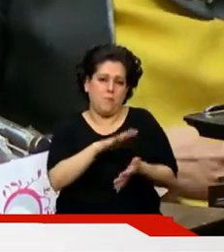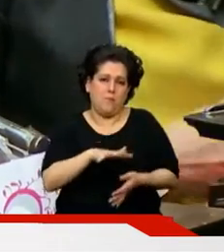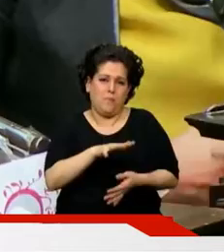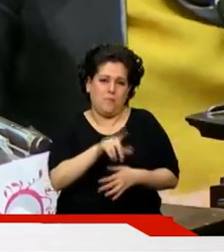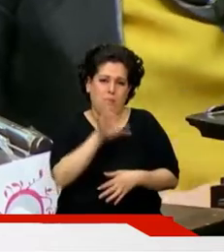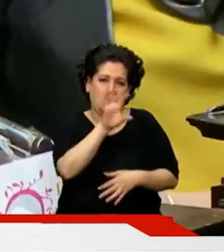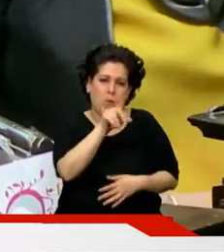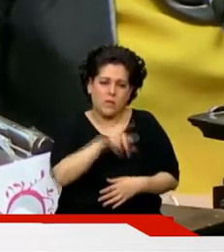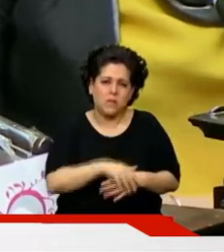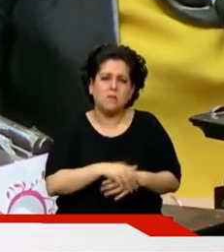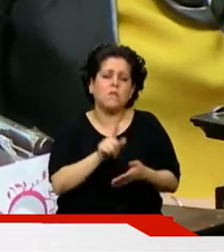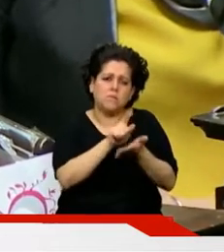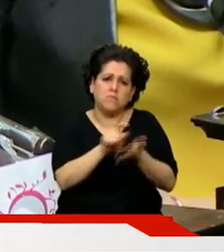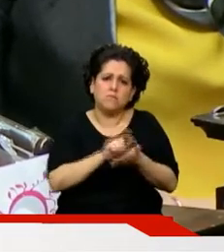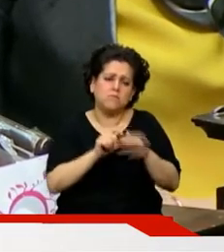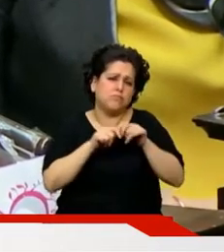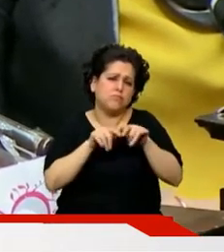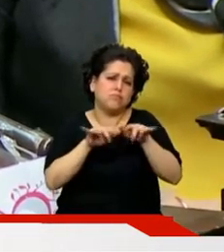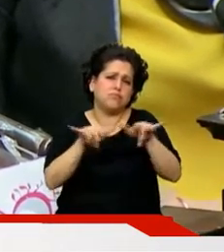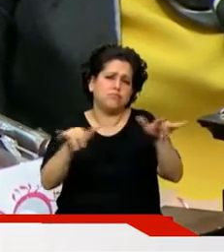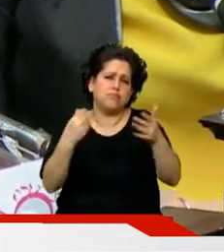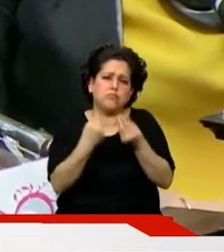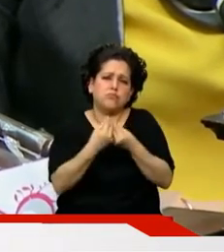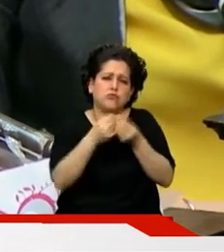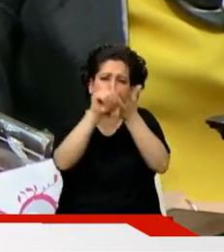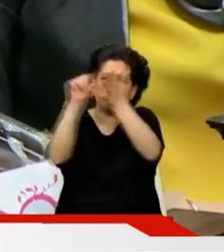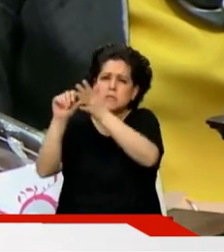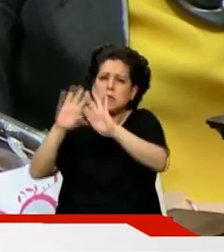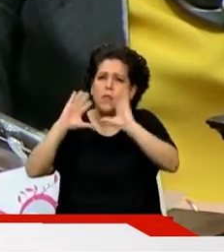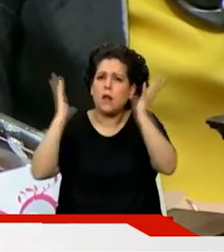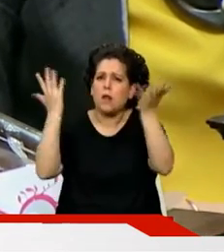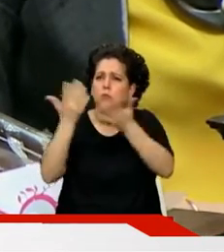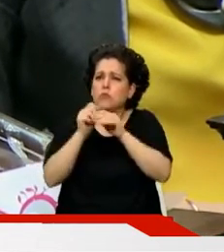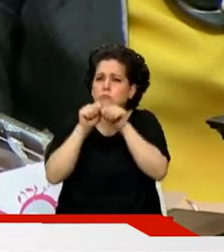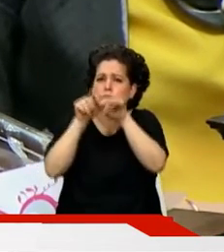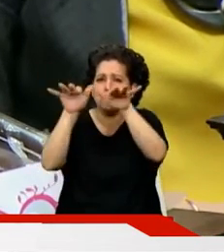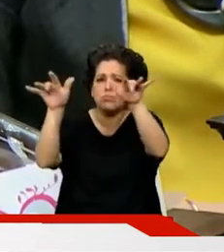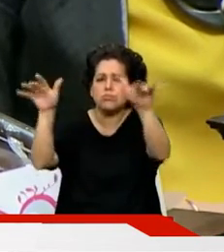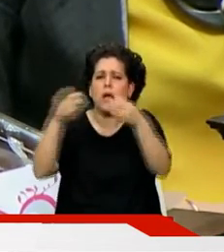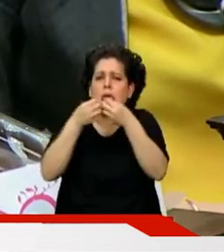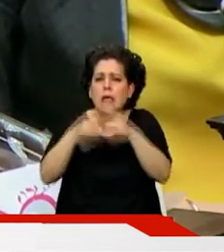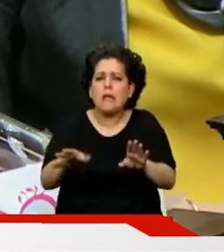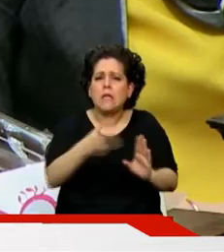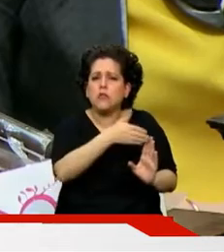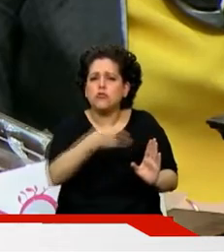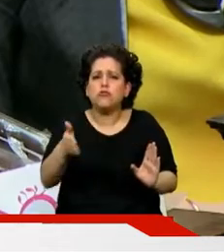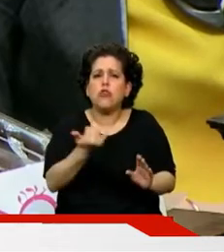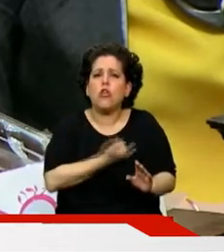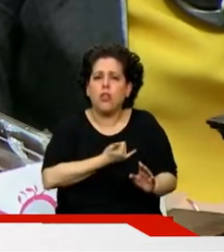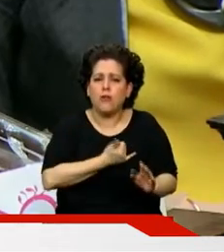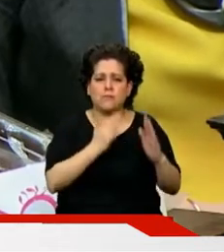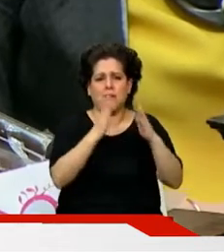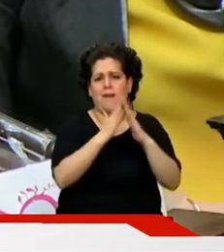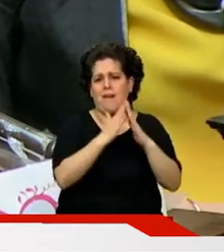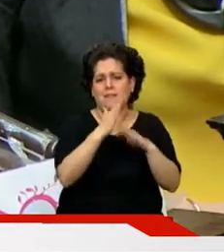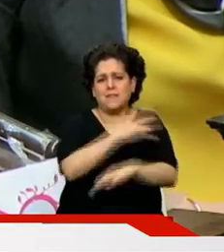con las autoridades de justicia para ver si se puede lograr en un tiempo más sancionarlo, ya que este sector